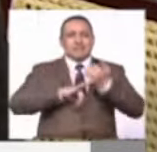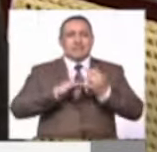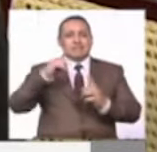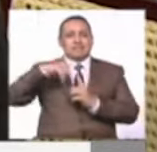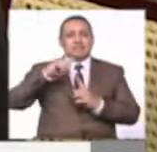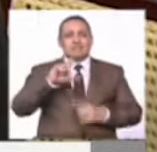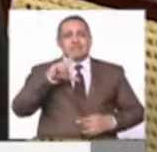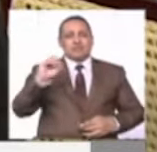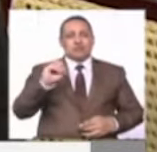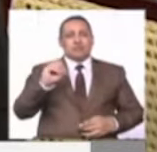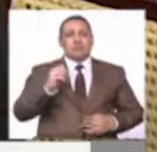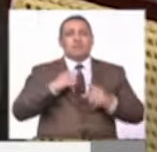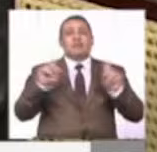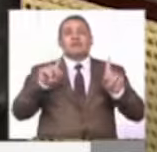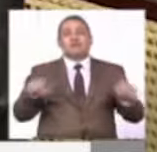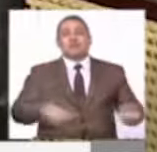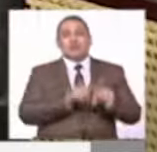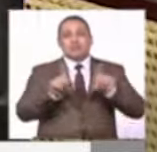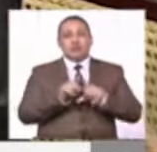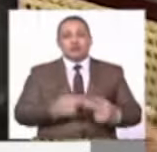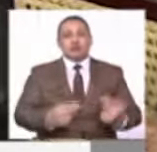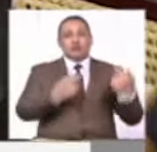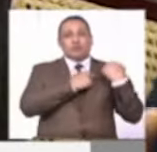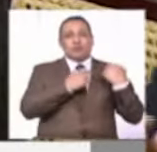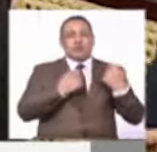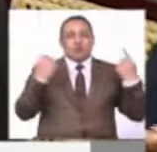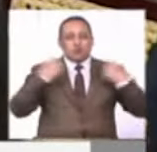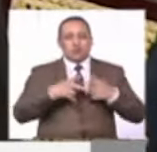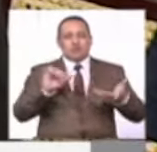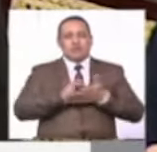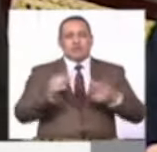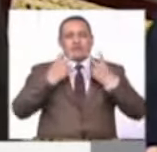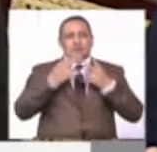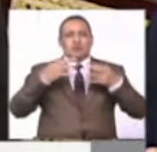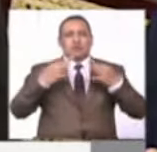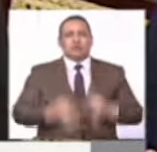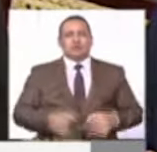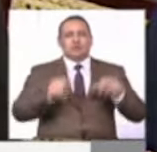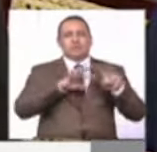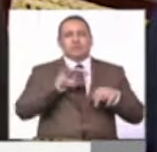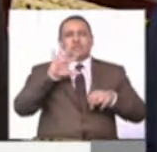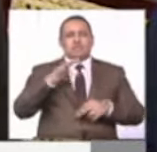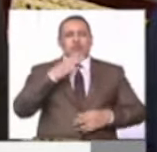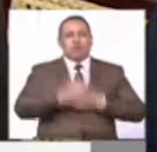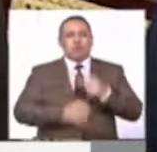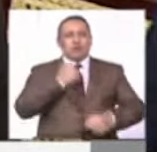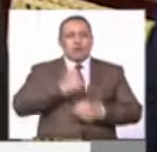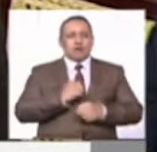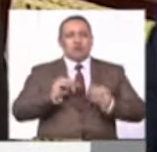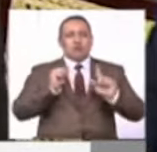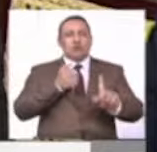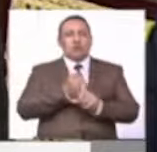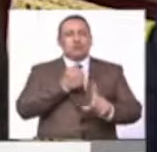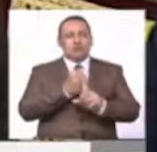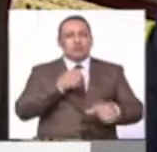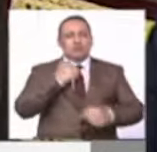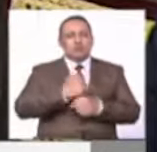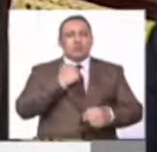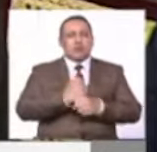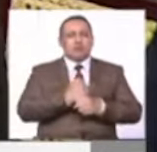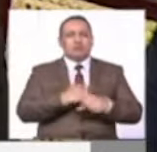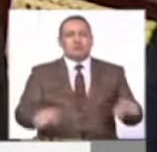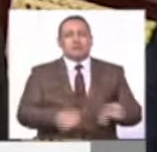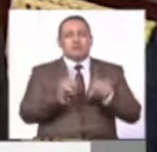ñeco en caso de haber sido nombrados habrían cumplido 75 años en pleno ejercicio de la función